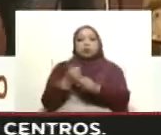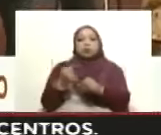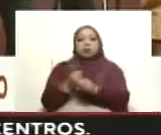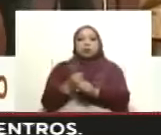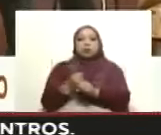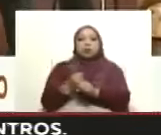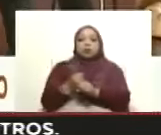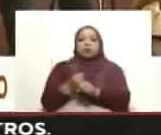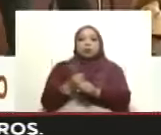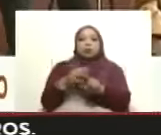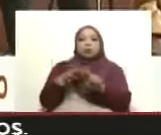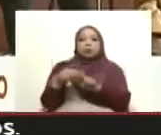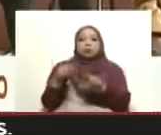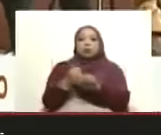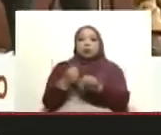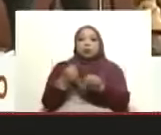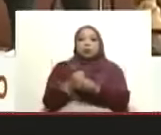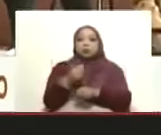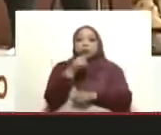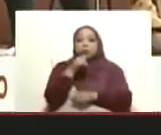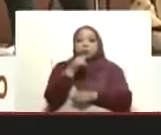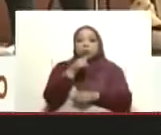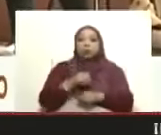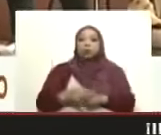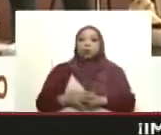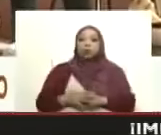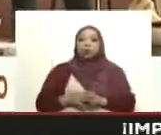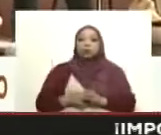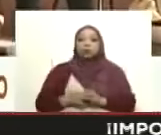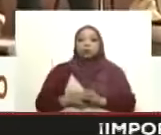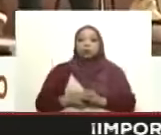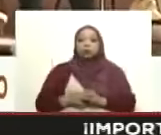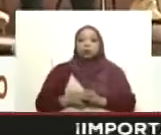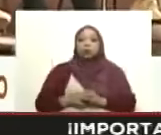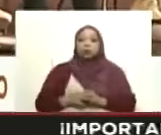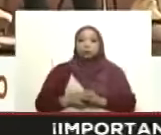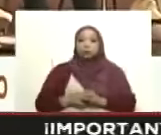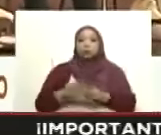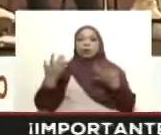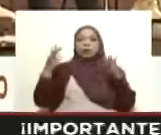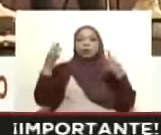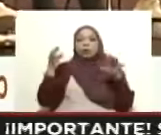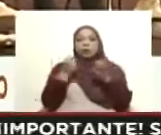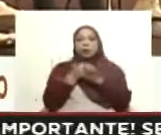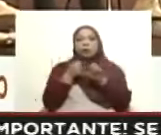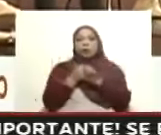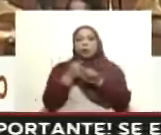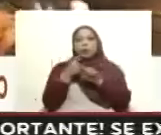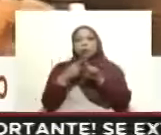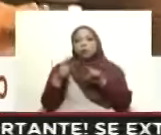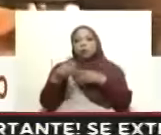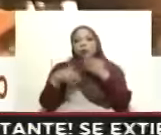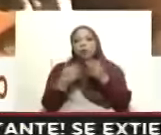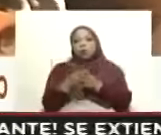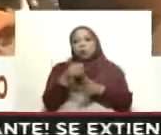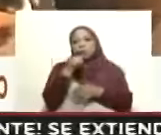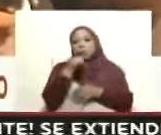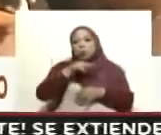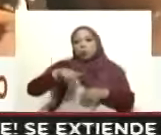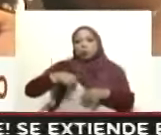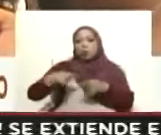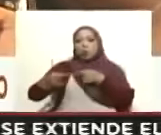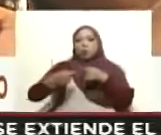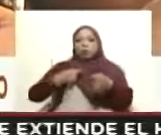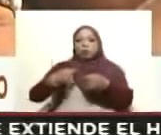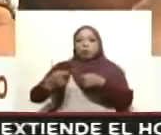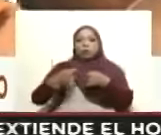agolpó a las puertas del centro de votación tenemos que decirlo porque por supuesto nosotros tenemos nuestro control